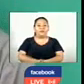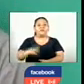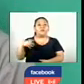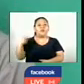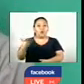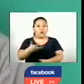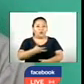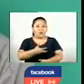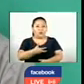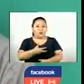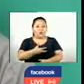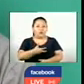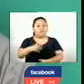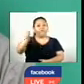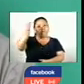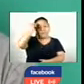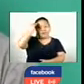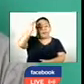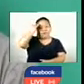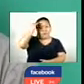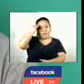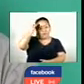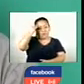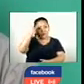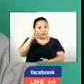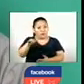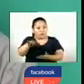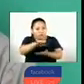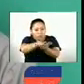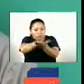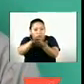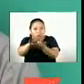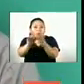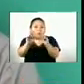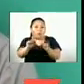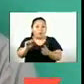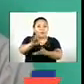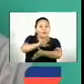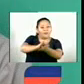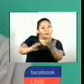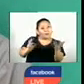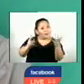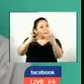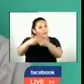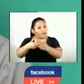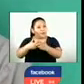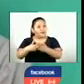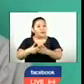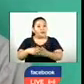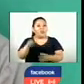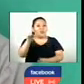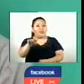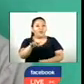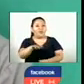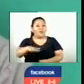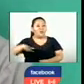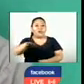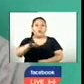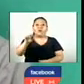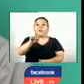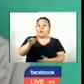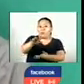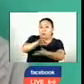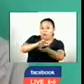enfocados en un municipio muy verde y sostenible En la parte del municipio verde estamos